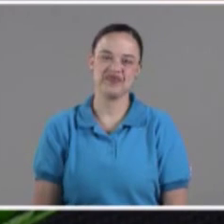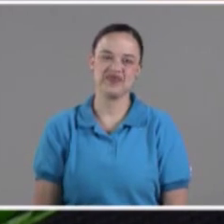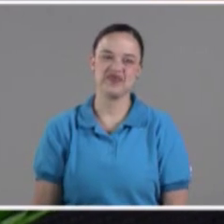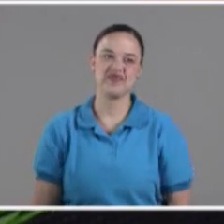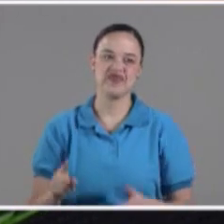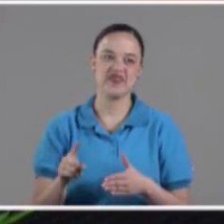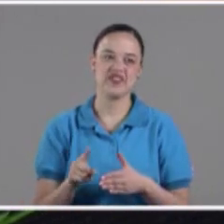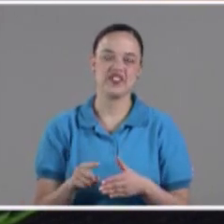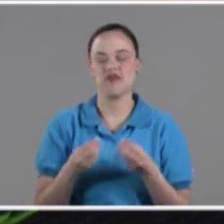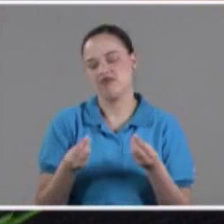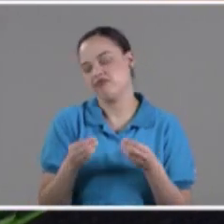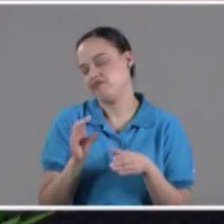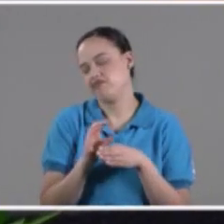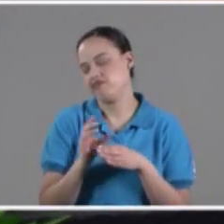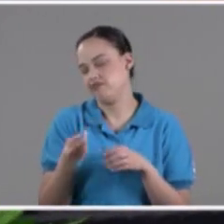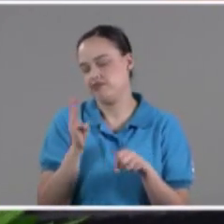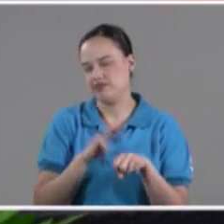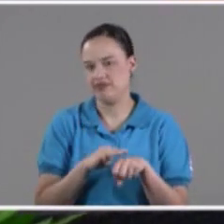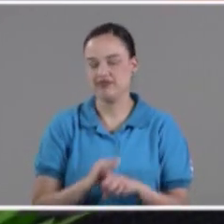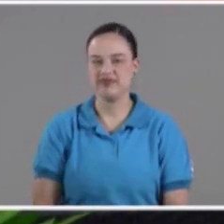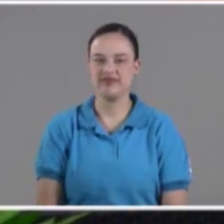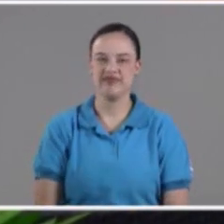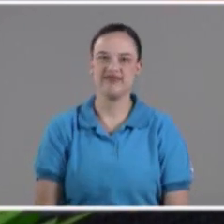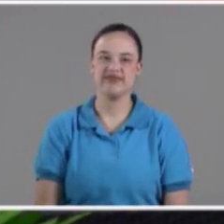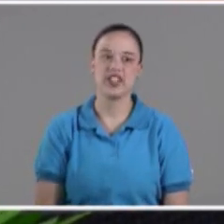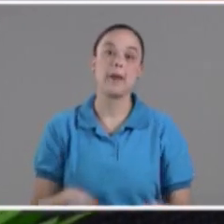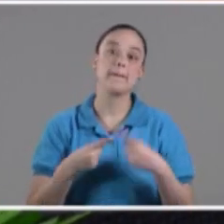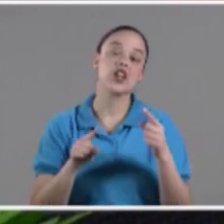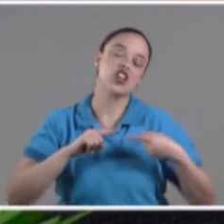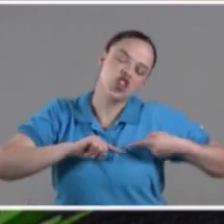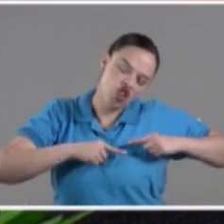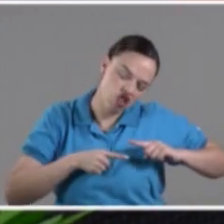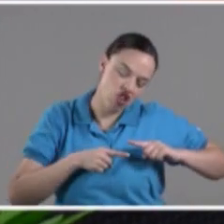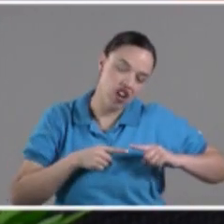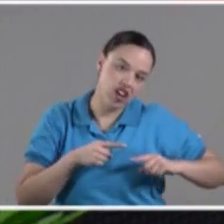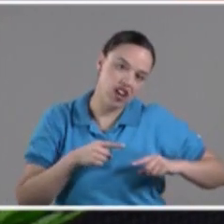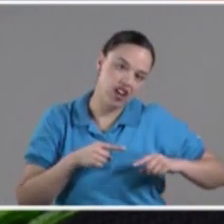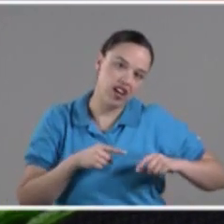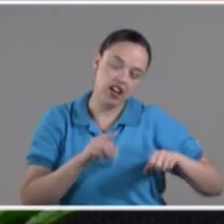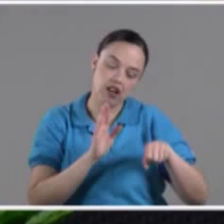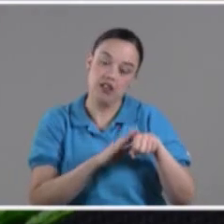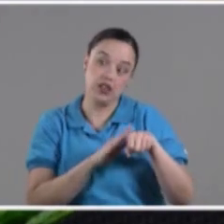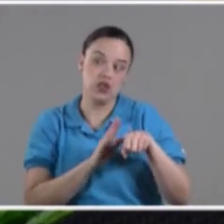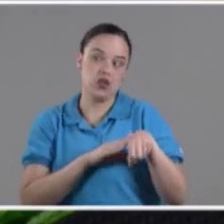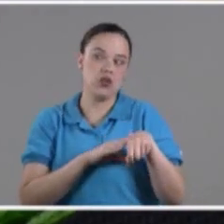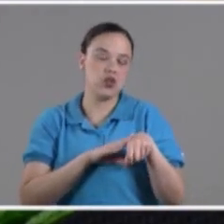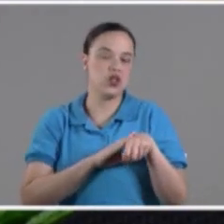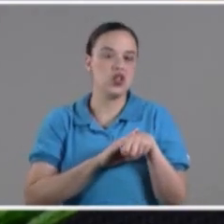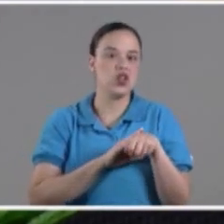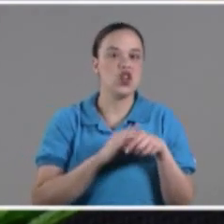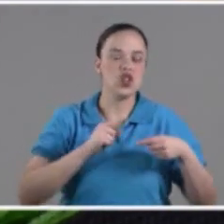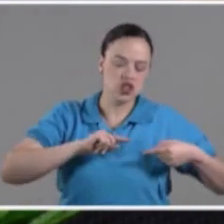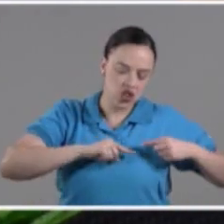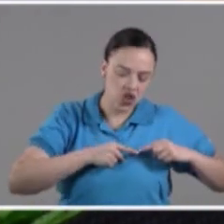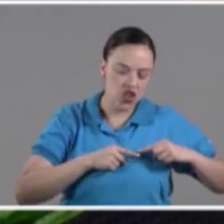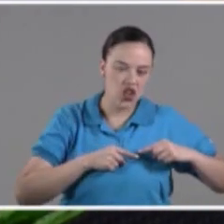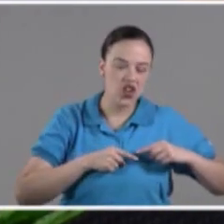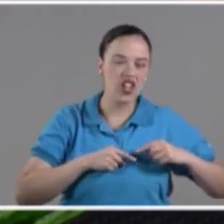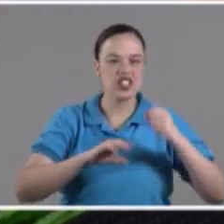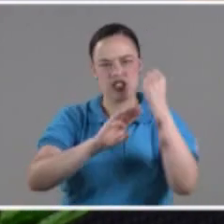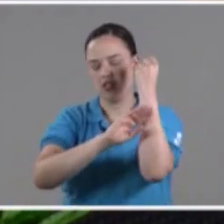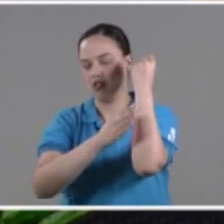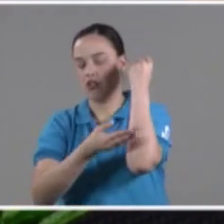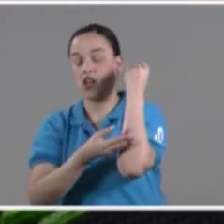Y cuántas cosas más pero el dolor le avisó los dolores de parto